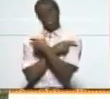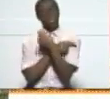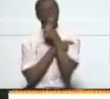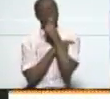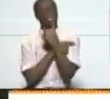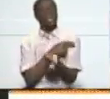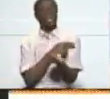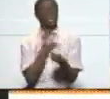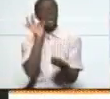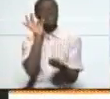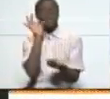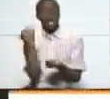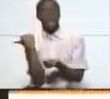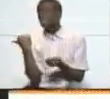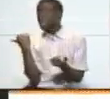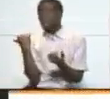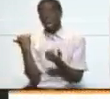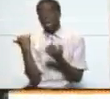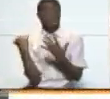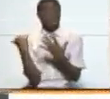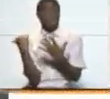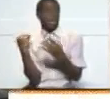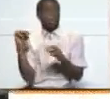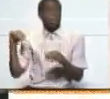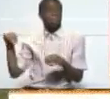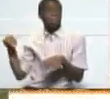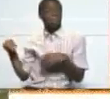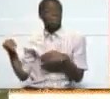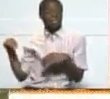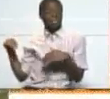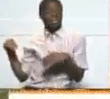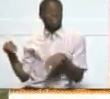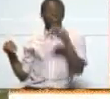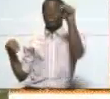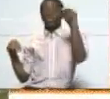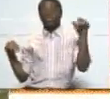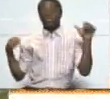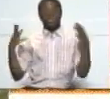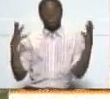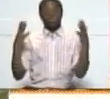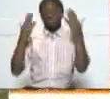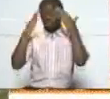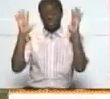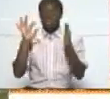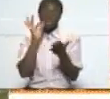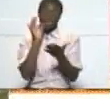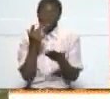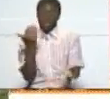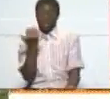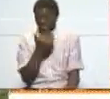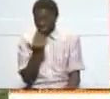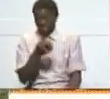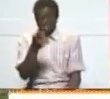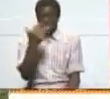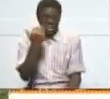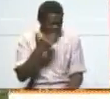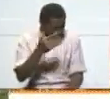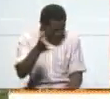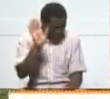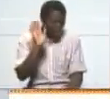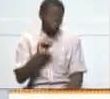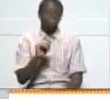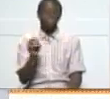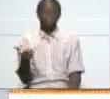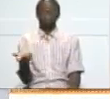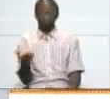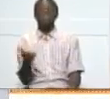marihuana. Pura marihuana. No creo. El el